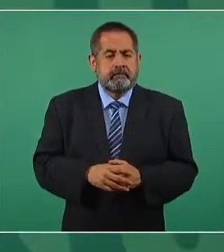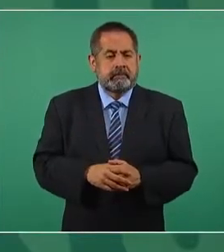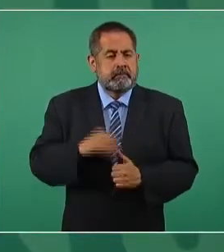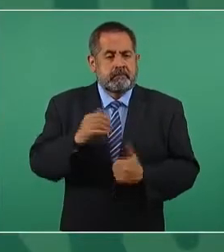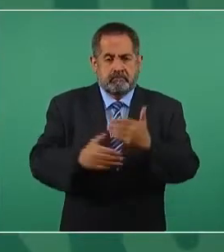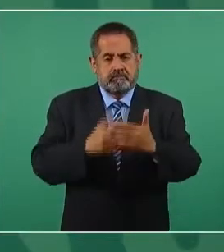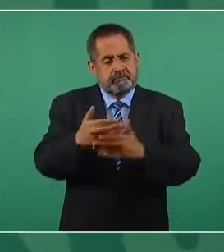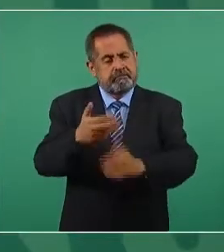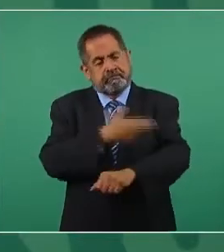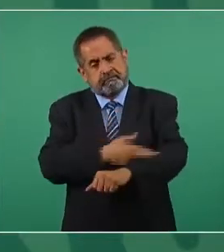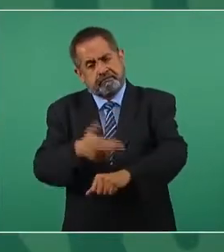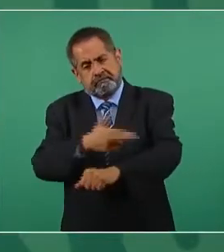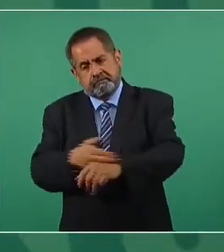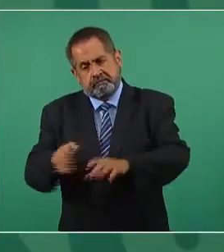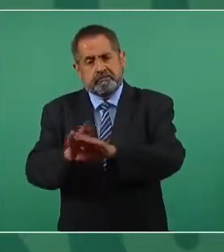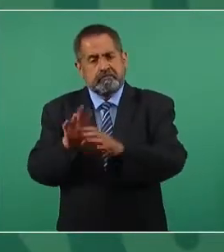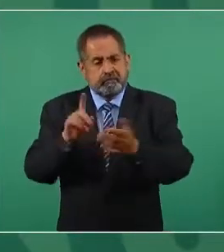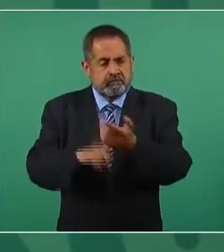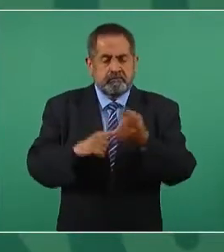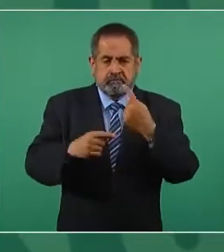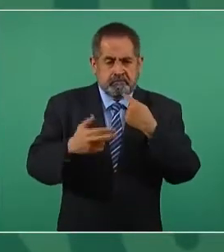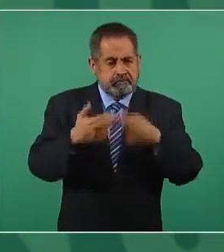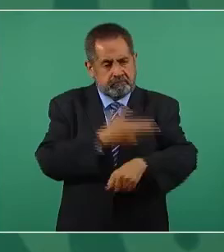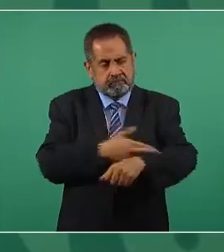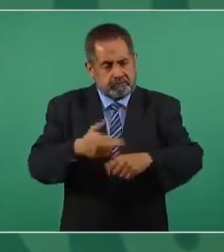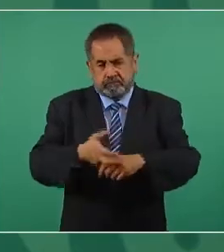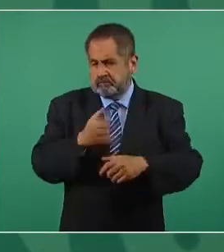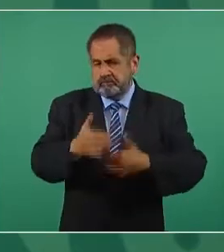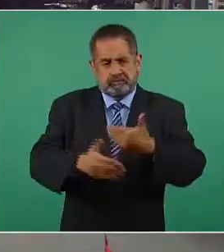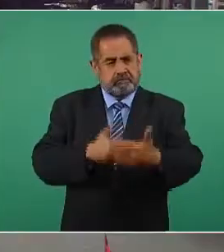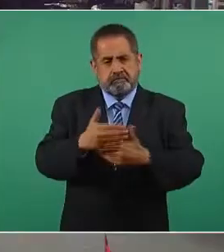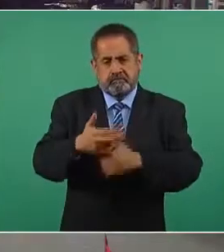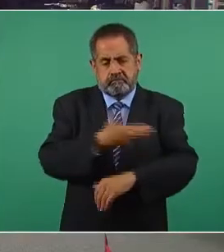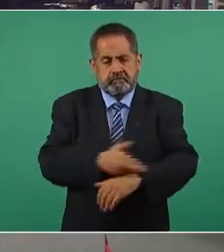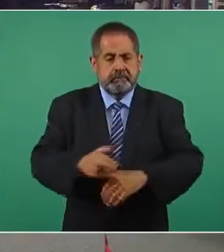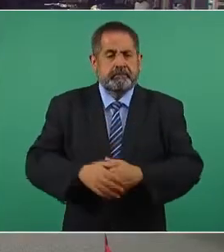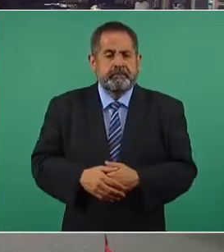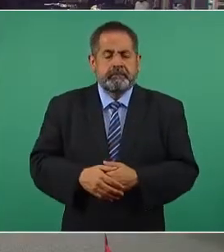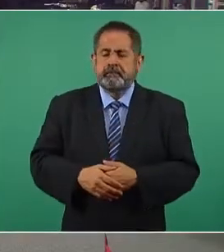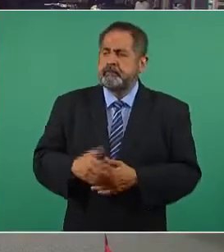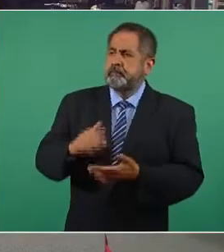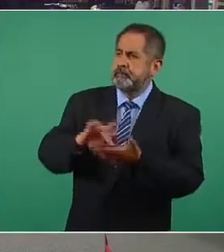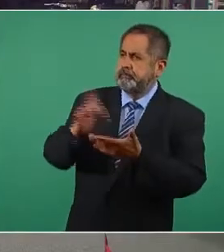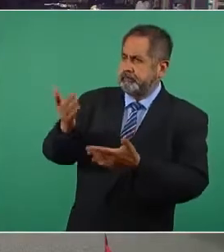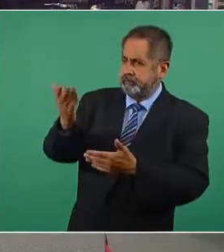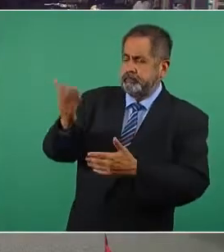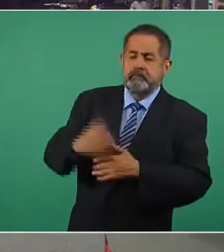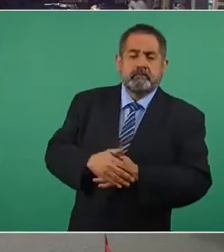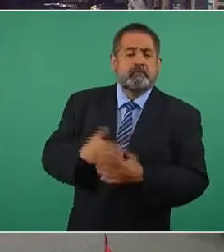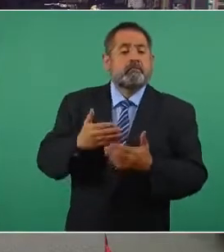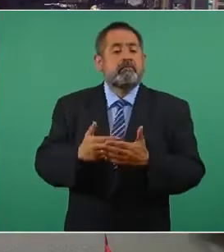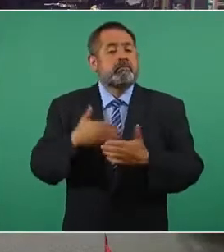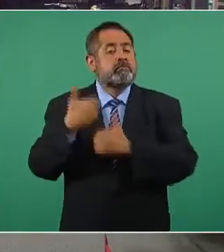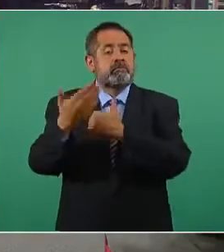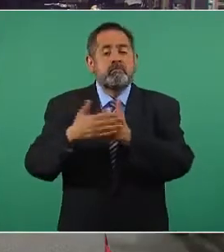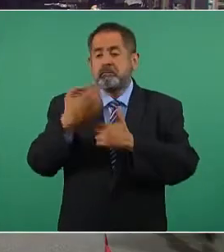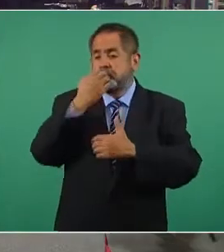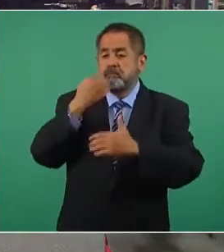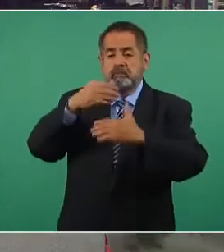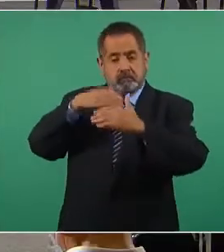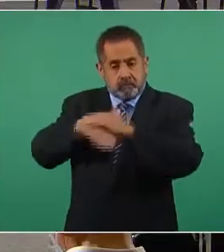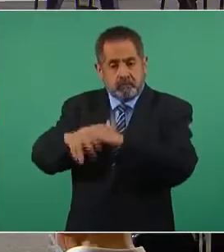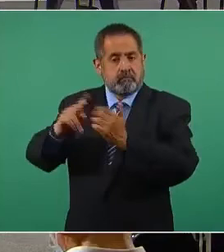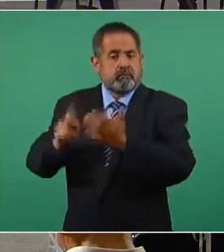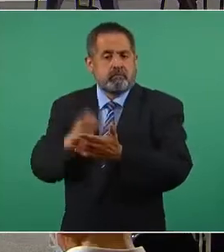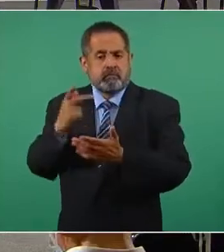vamos a seguir actuando así. Gracias, presidente. Ahora, con el regreso a clases, me gustaría preguntar